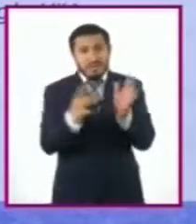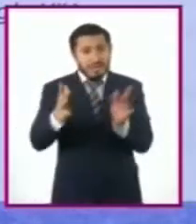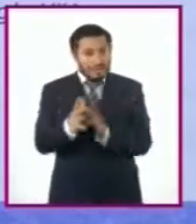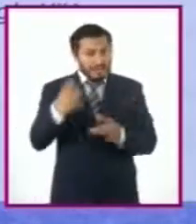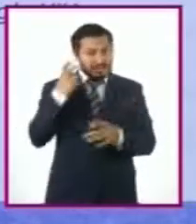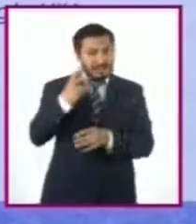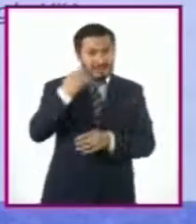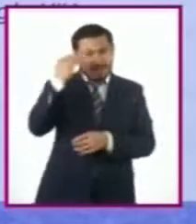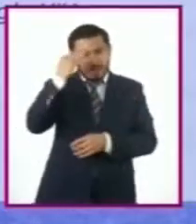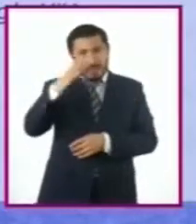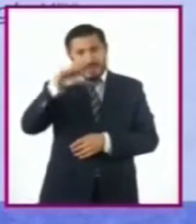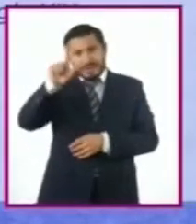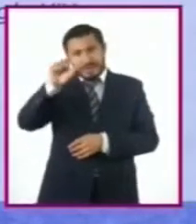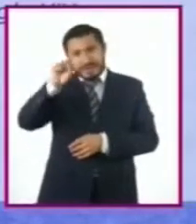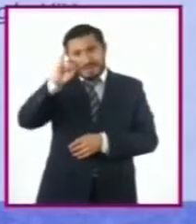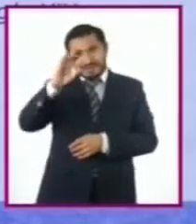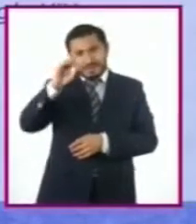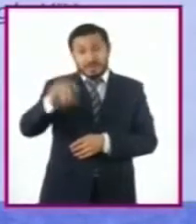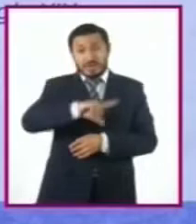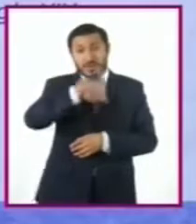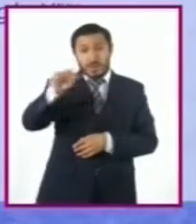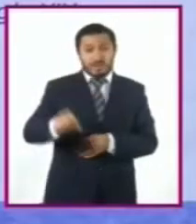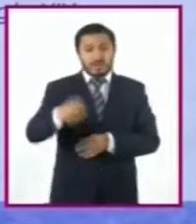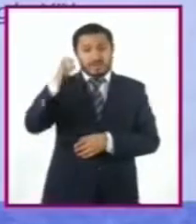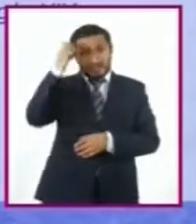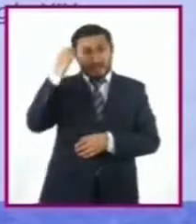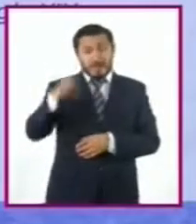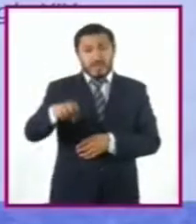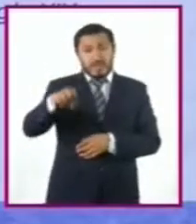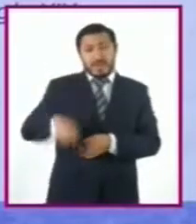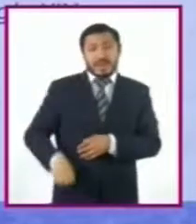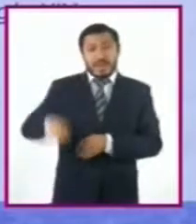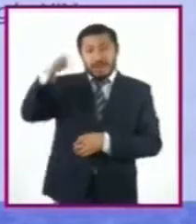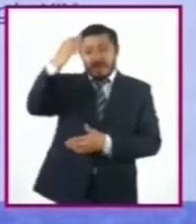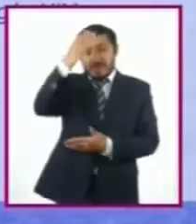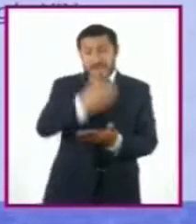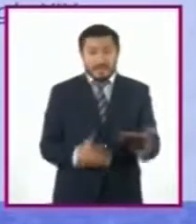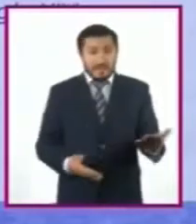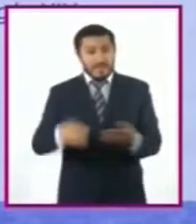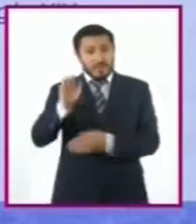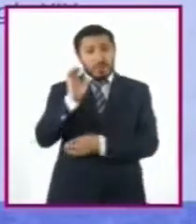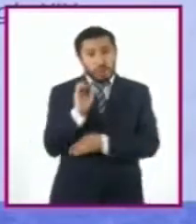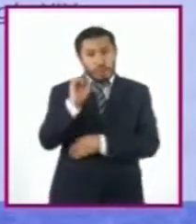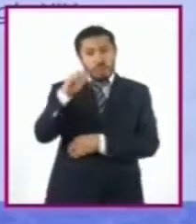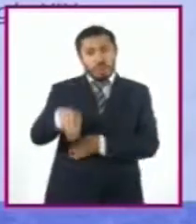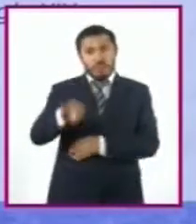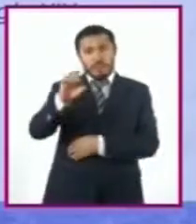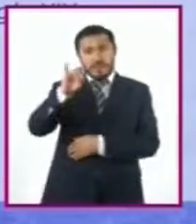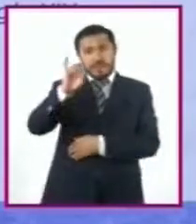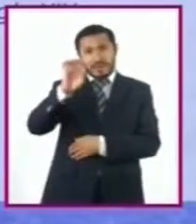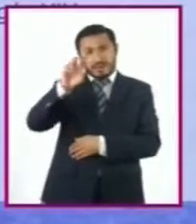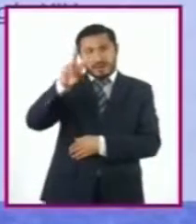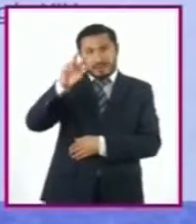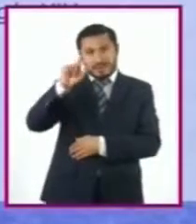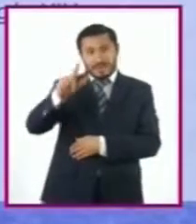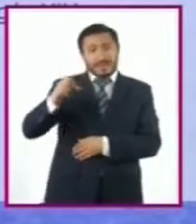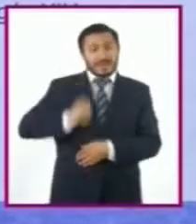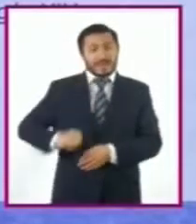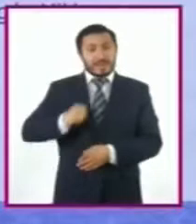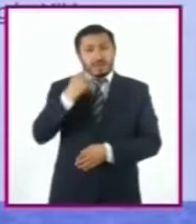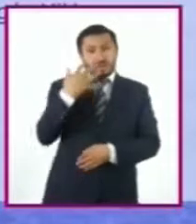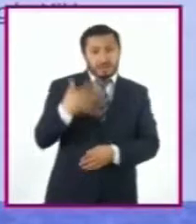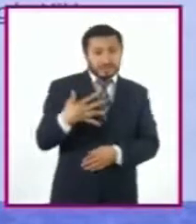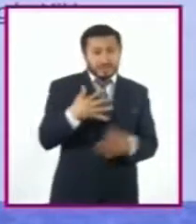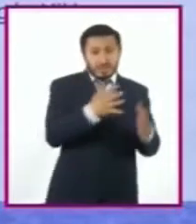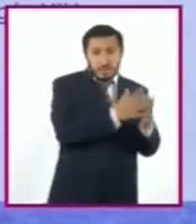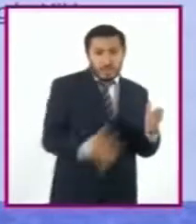época clásica la sucede la Edad Media o época medieval, que abarca del siglo V al siglo XV.